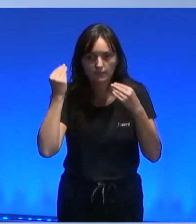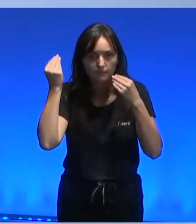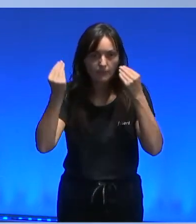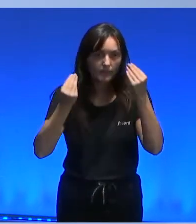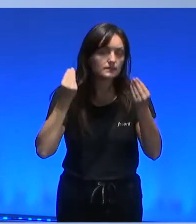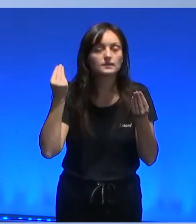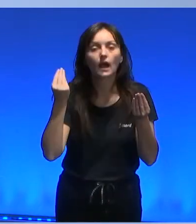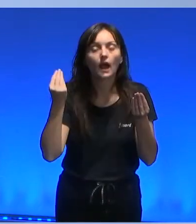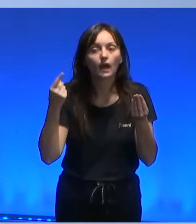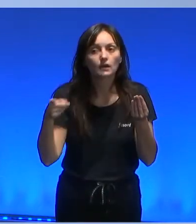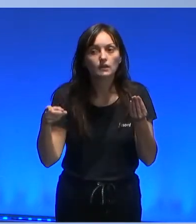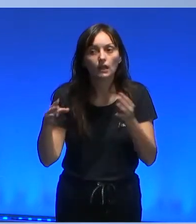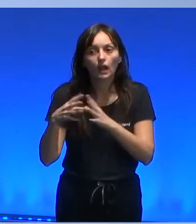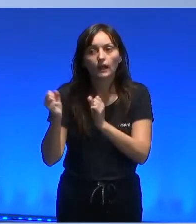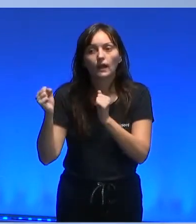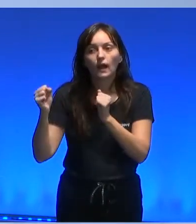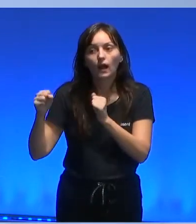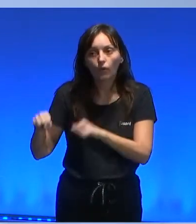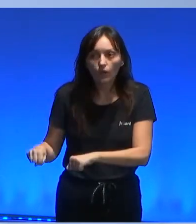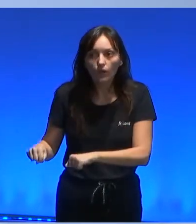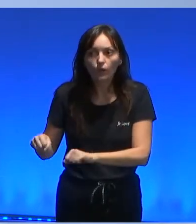tratado que significa